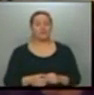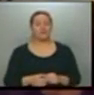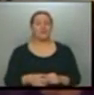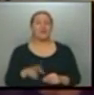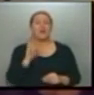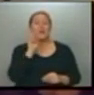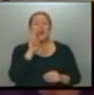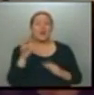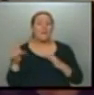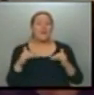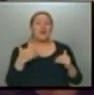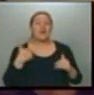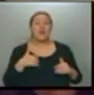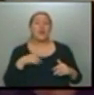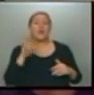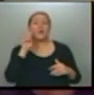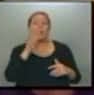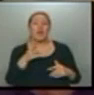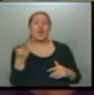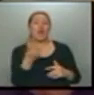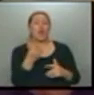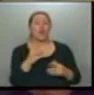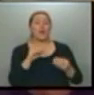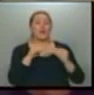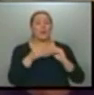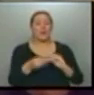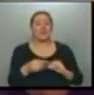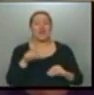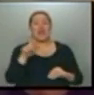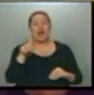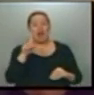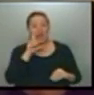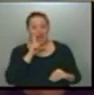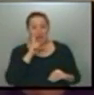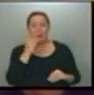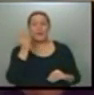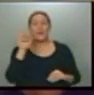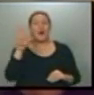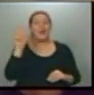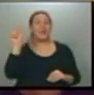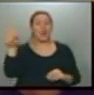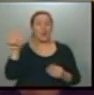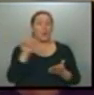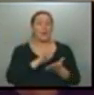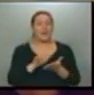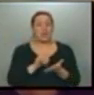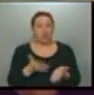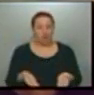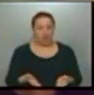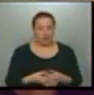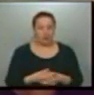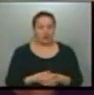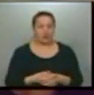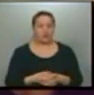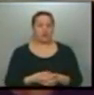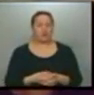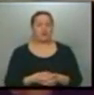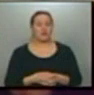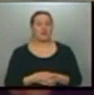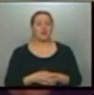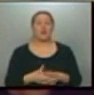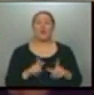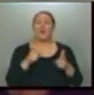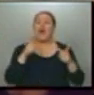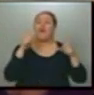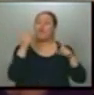partido de Argentina, y los vieron besándose con Lali Espósito en un bar en Nueva York. Y justo en Nueva York, un bar de Argentina. Sí, no hay